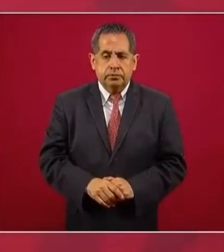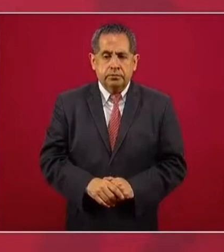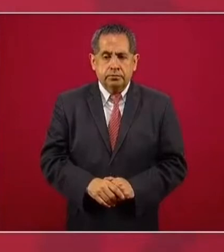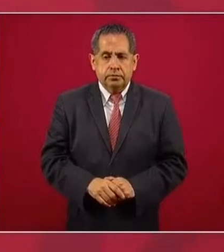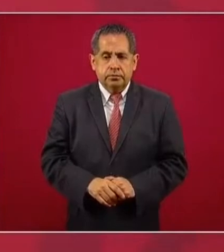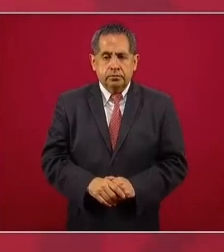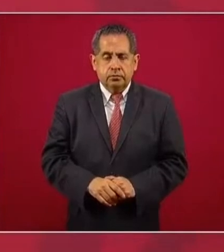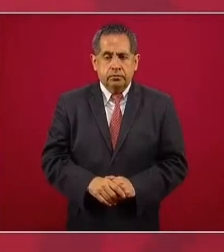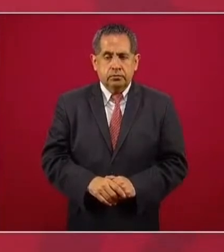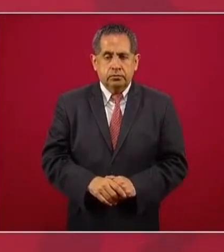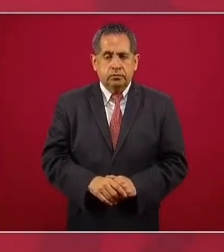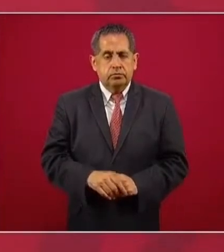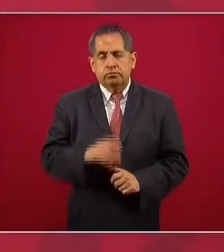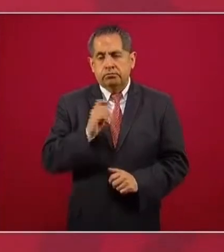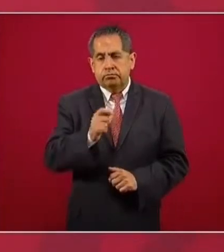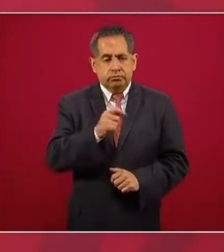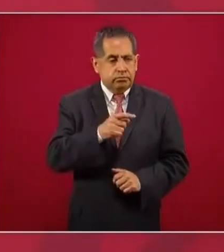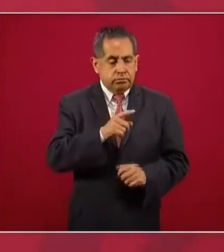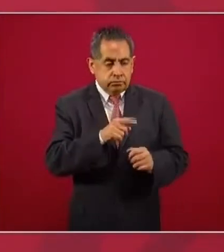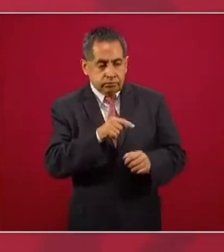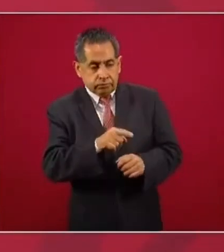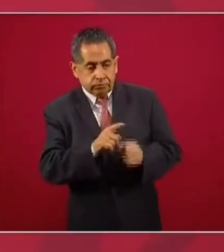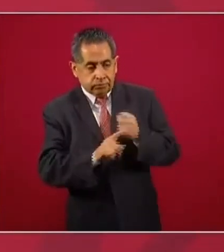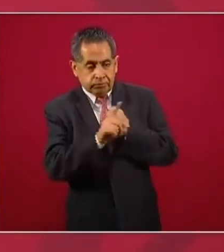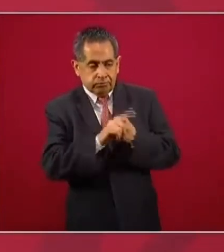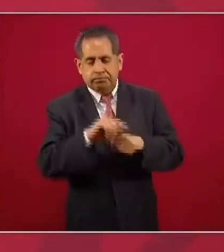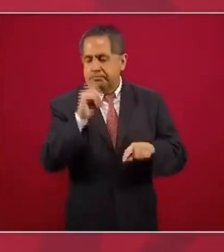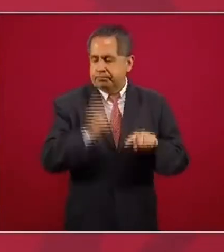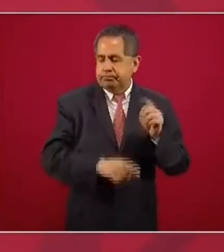Vamos a resolver el problema de fondo